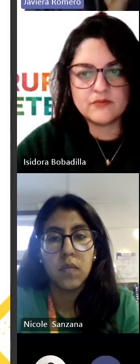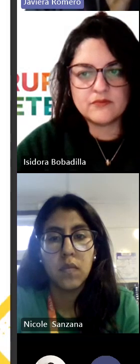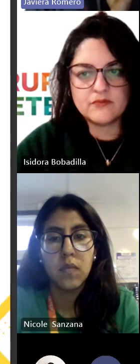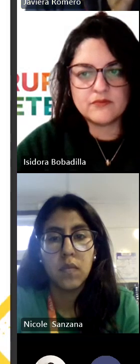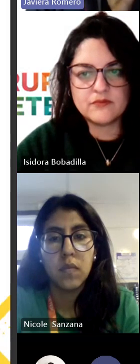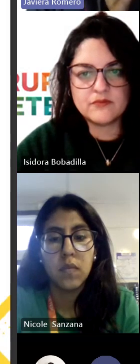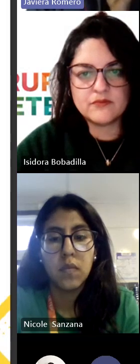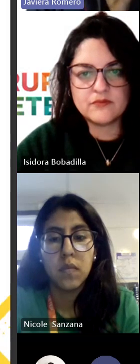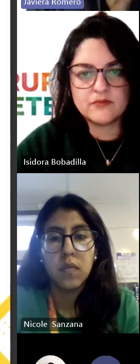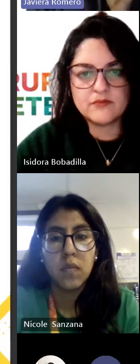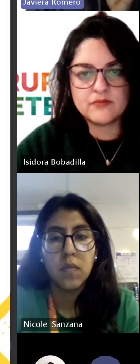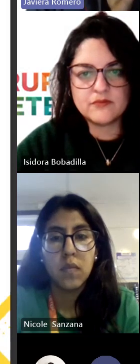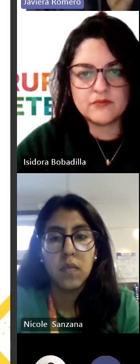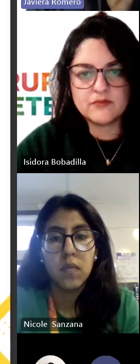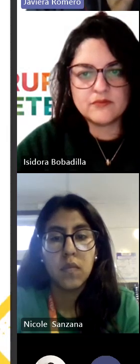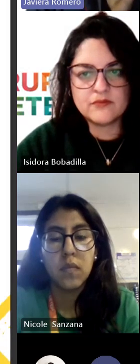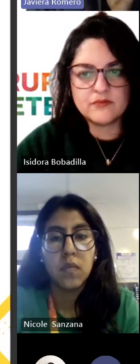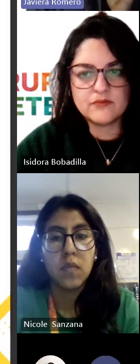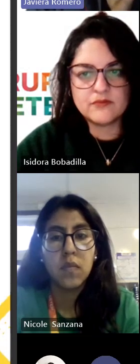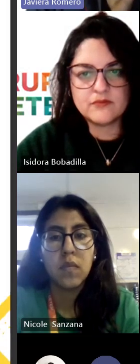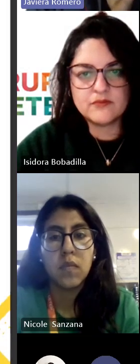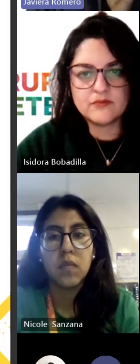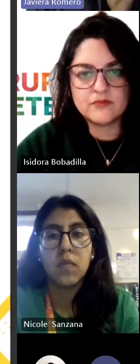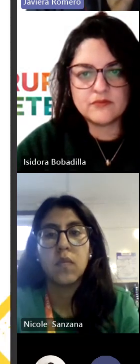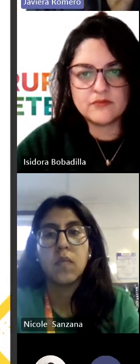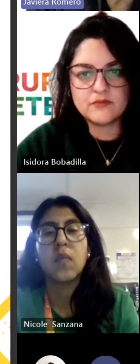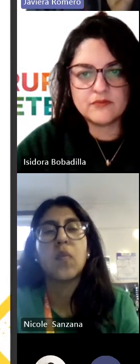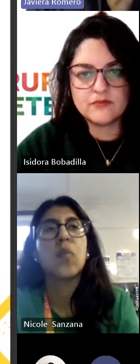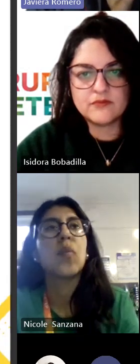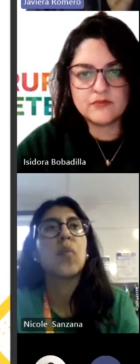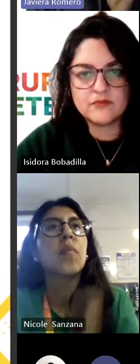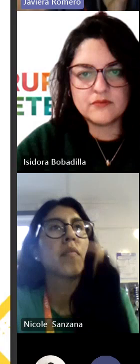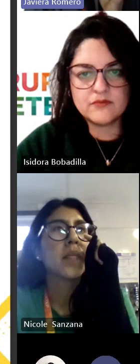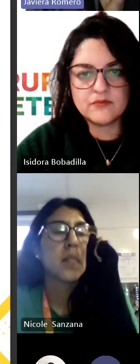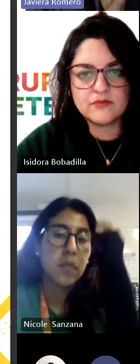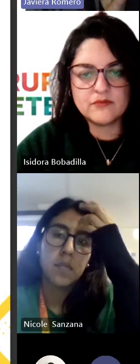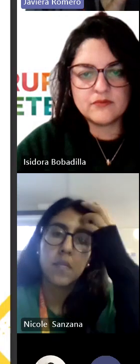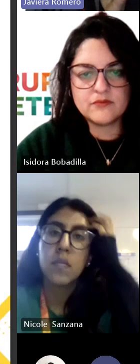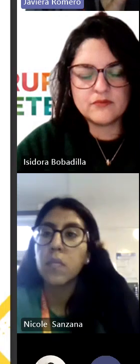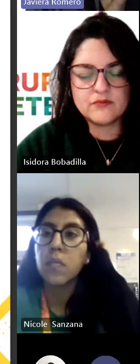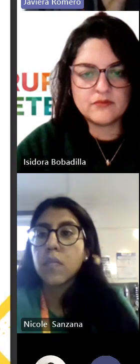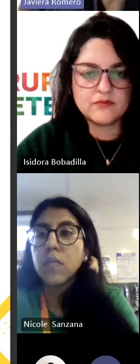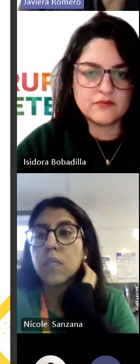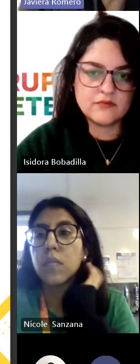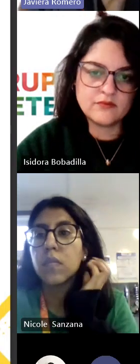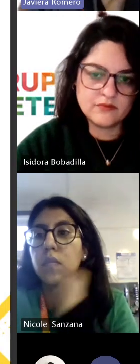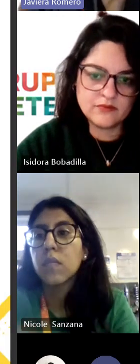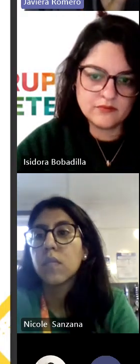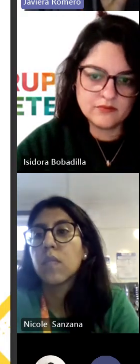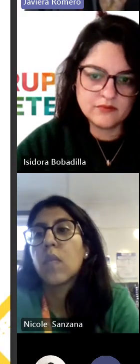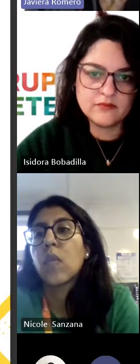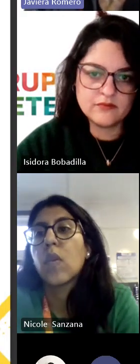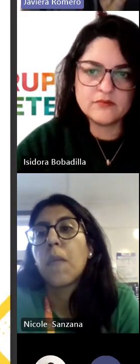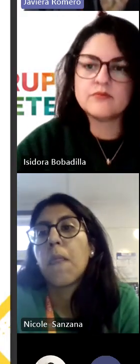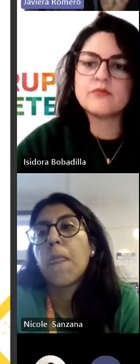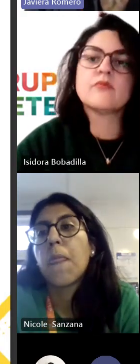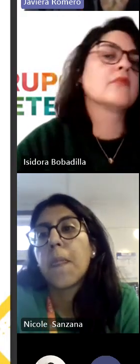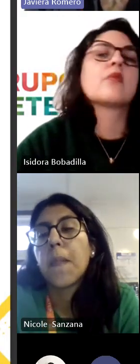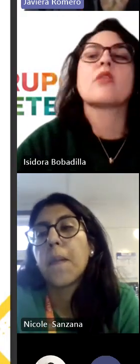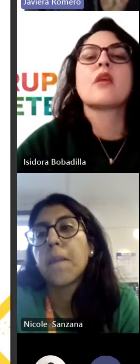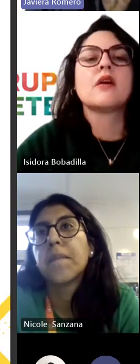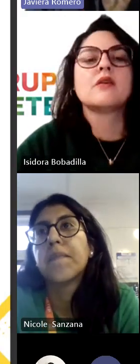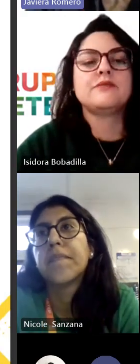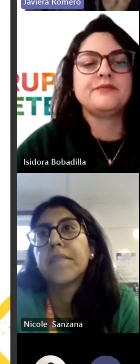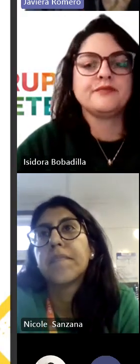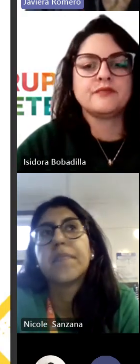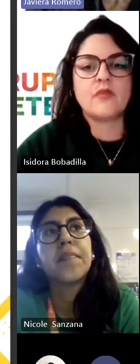familia, repercuten muchas veces en la conducta de los niños, niñas y adolescentes, y por tanto es súper importante ahí la